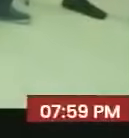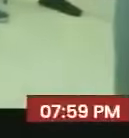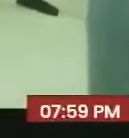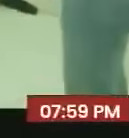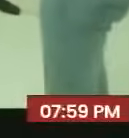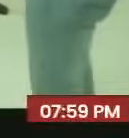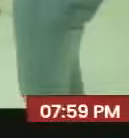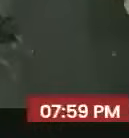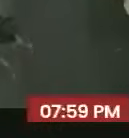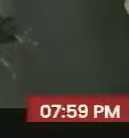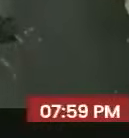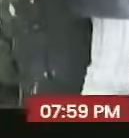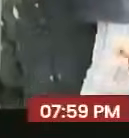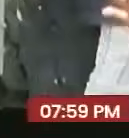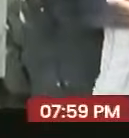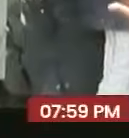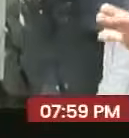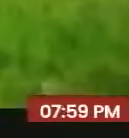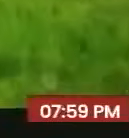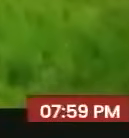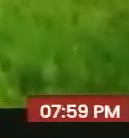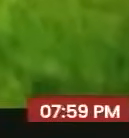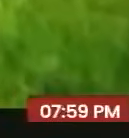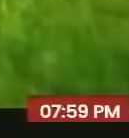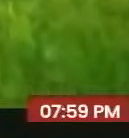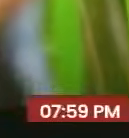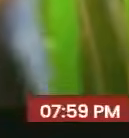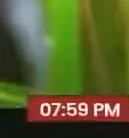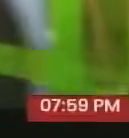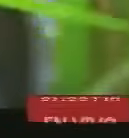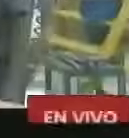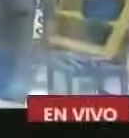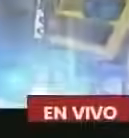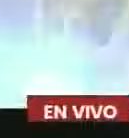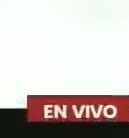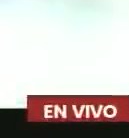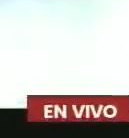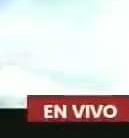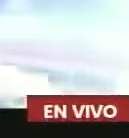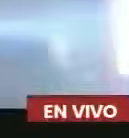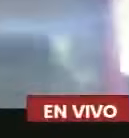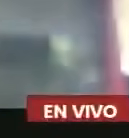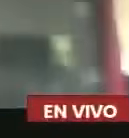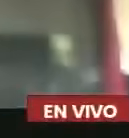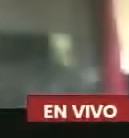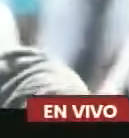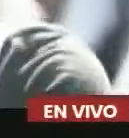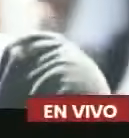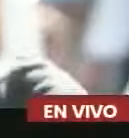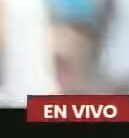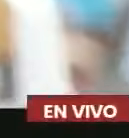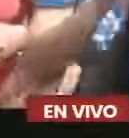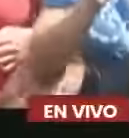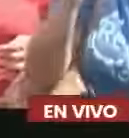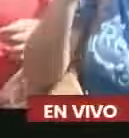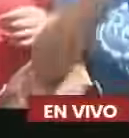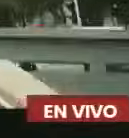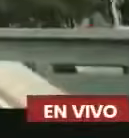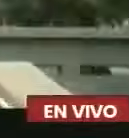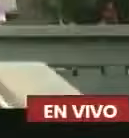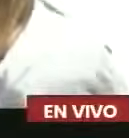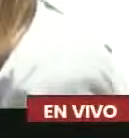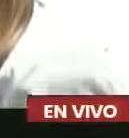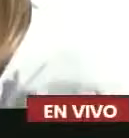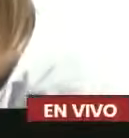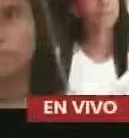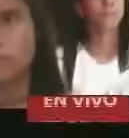3R, resistencia, renacer y revolucionar. 3R.net, un nuevo socialismo. Es el socialismo,